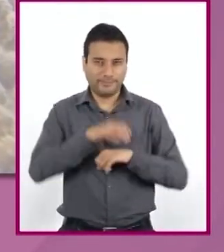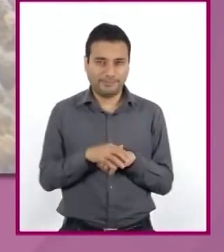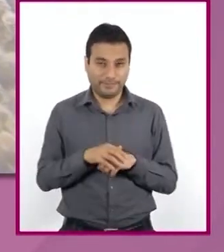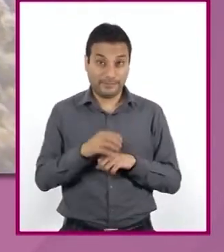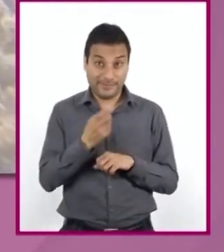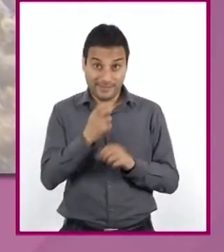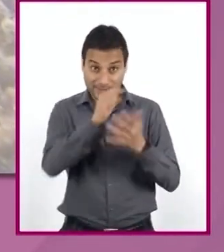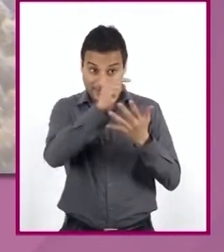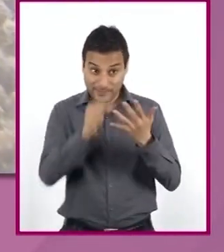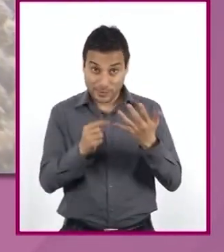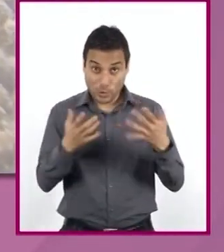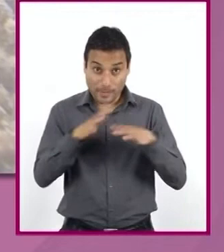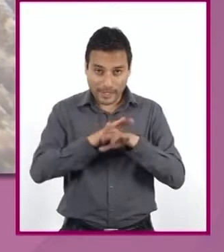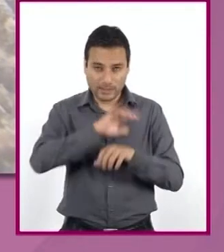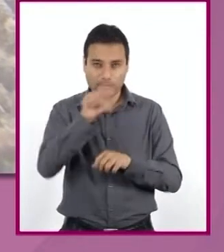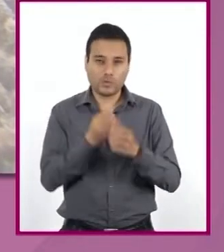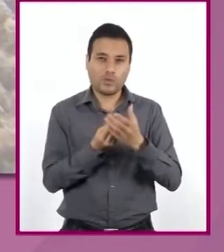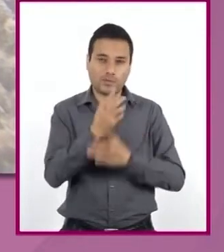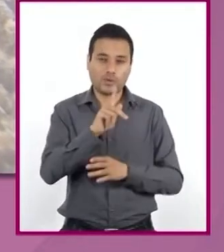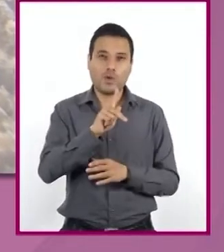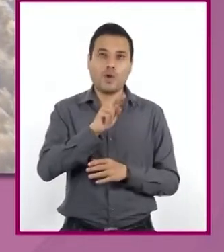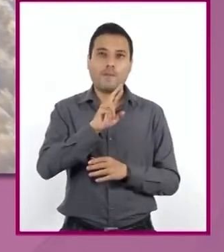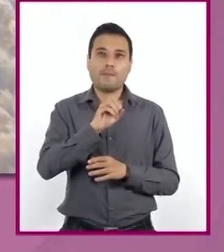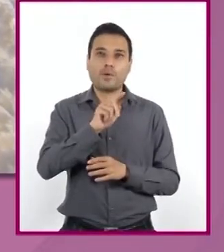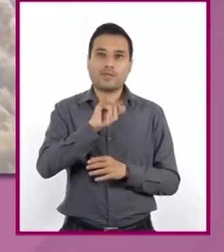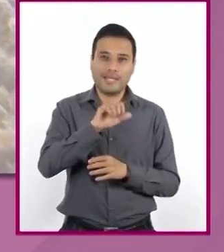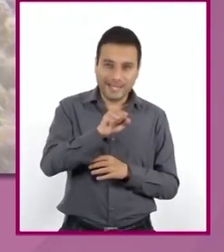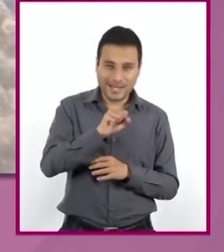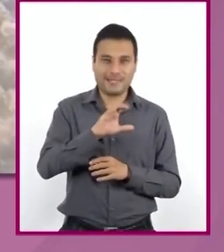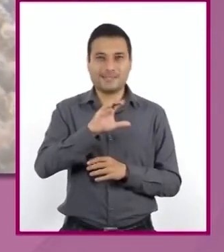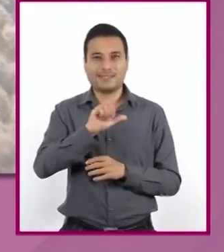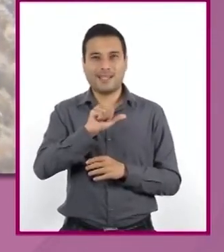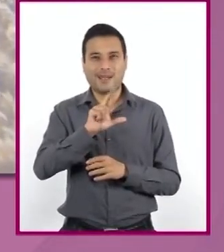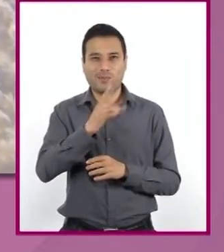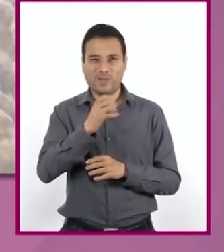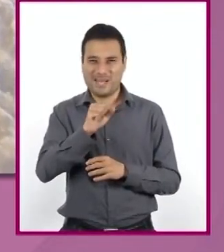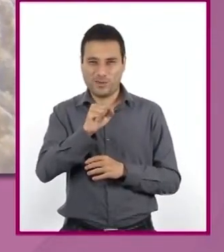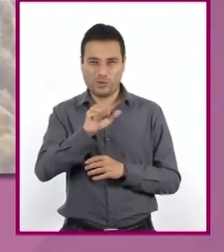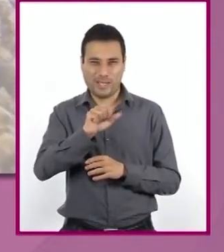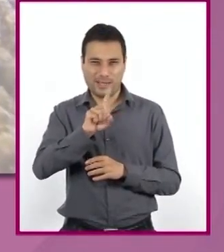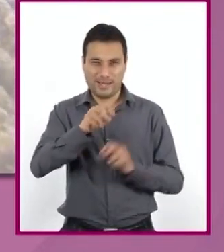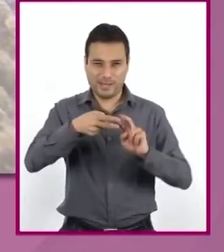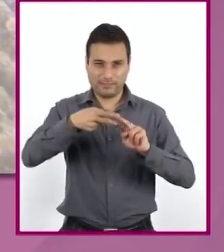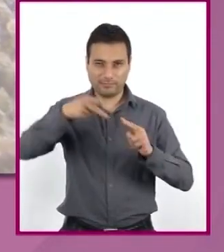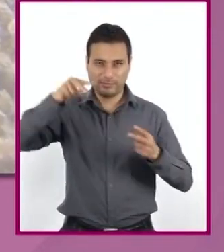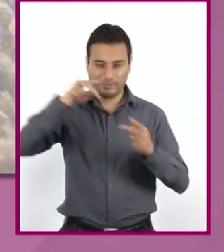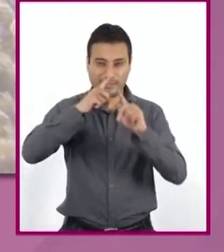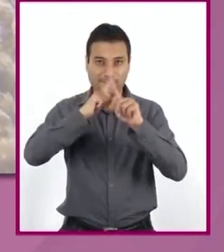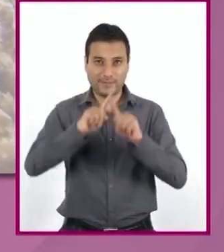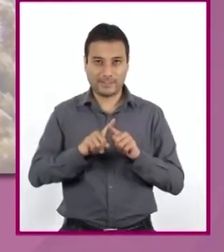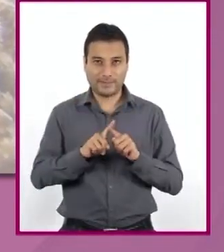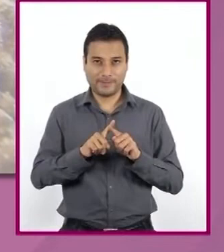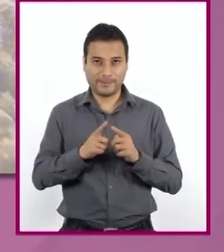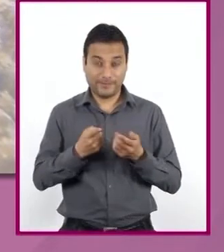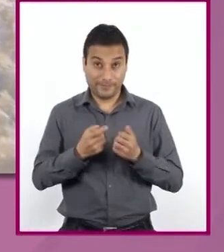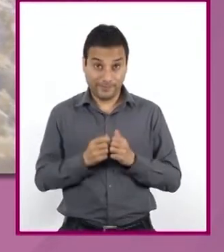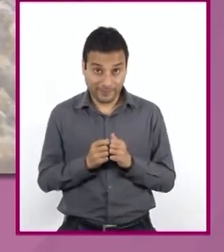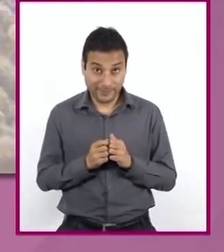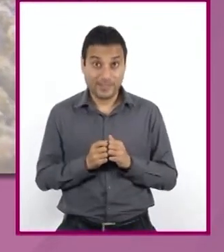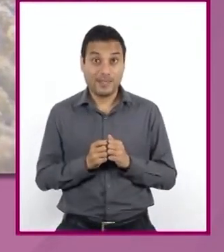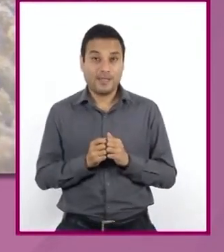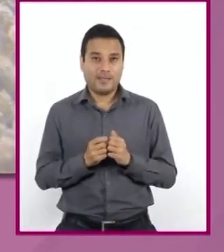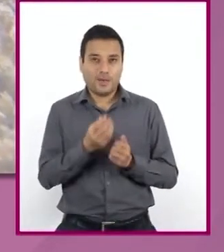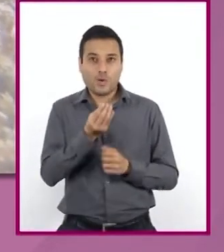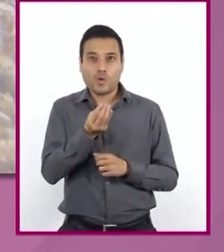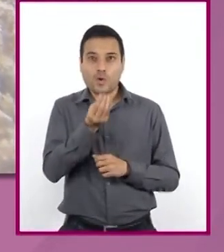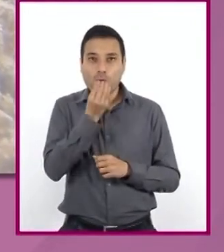nutrientes como las proteínas, carbohidratos y también el ADN. Así que la nutrición y todas las